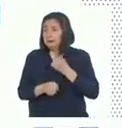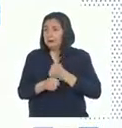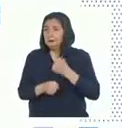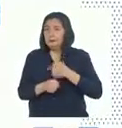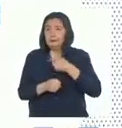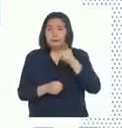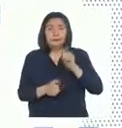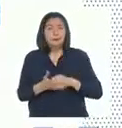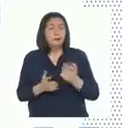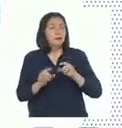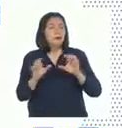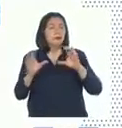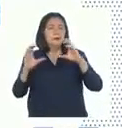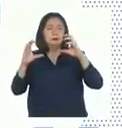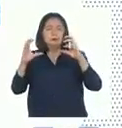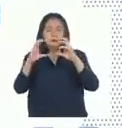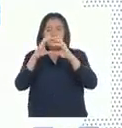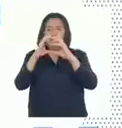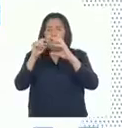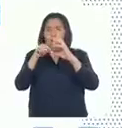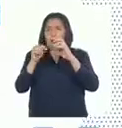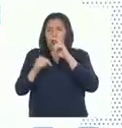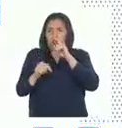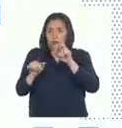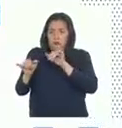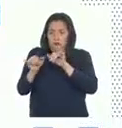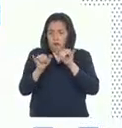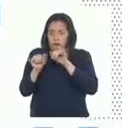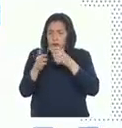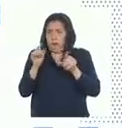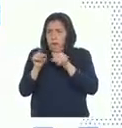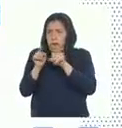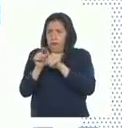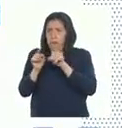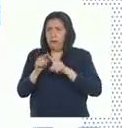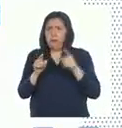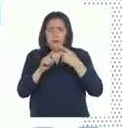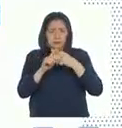un mapa de aspectos comunes que te permite ver las semejanzas